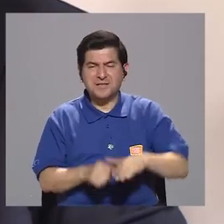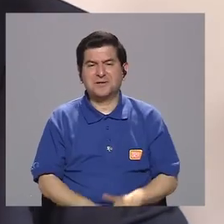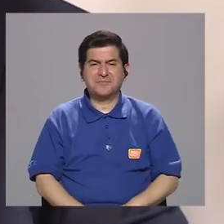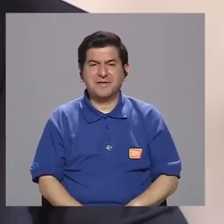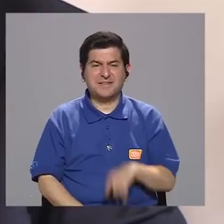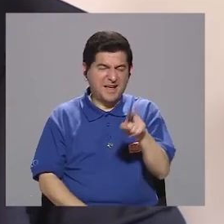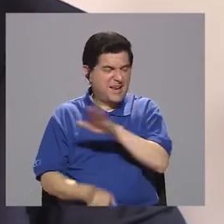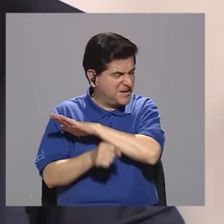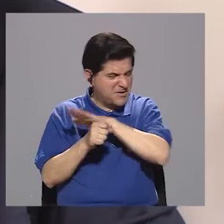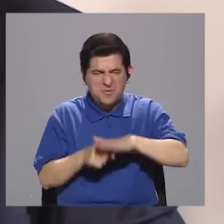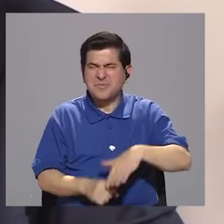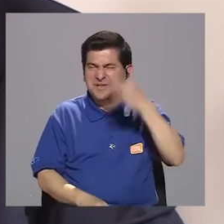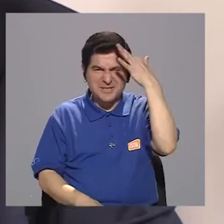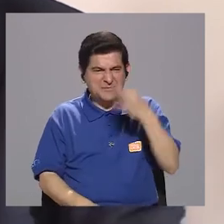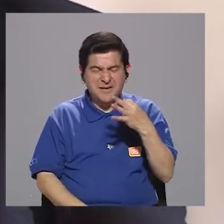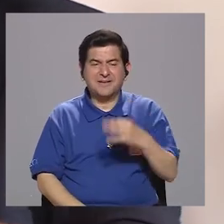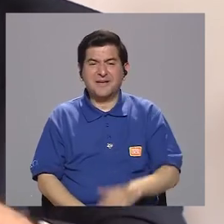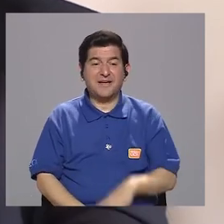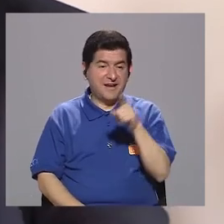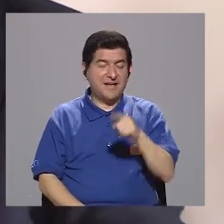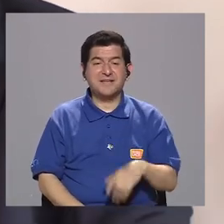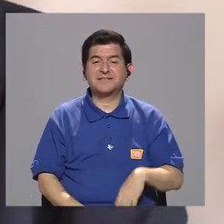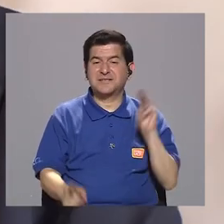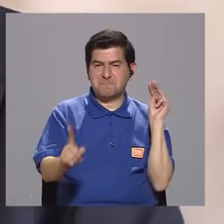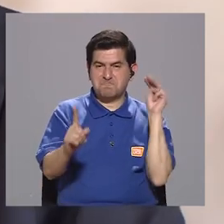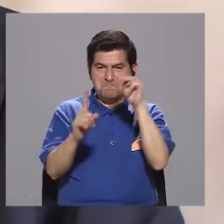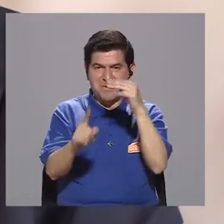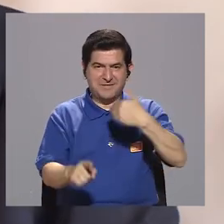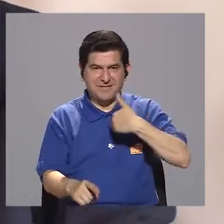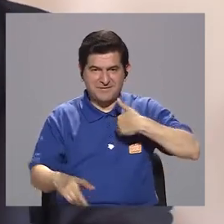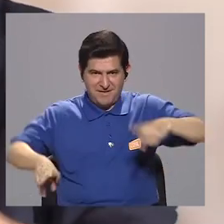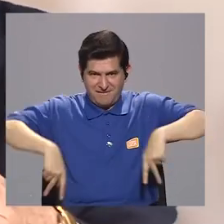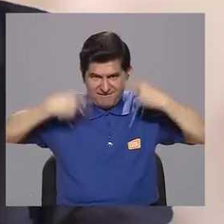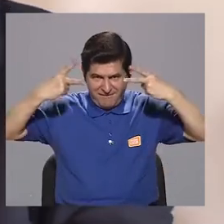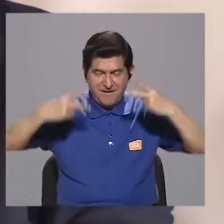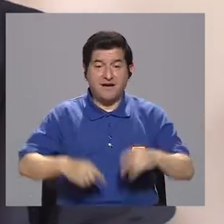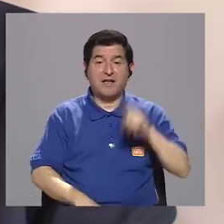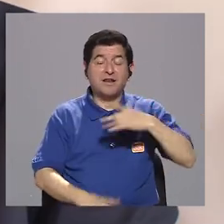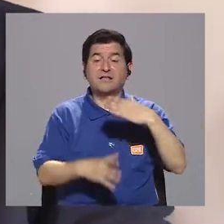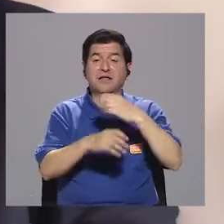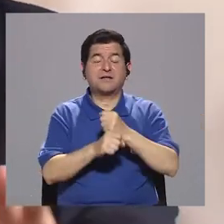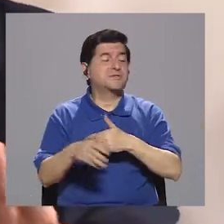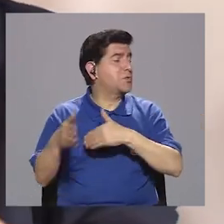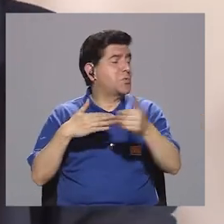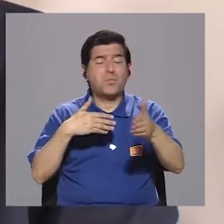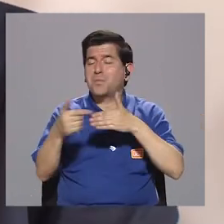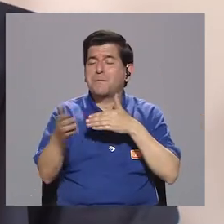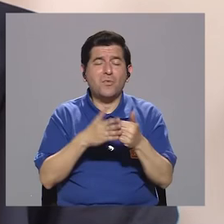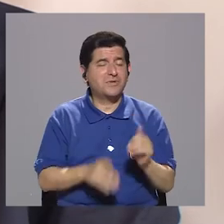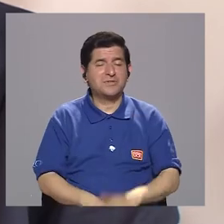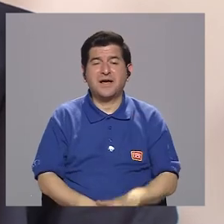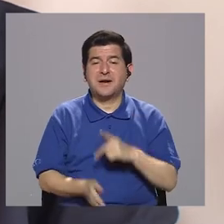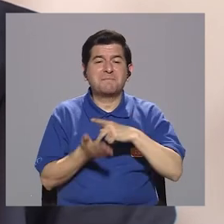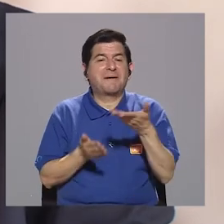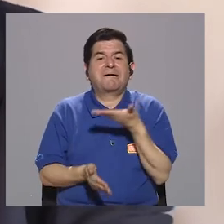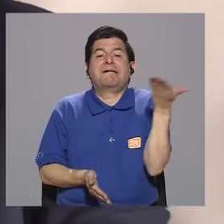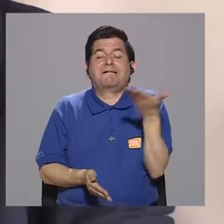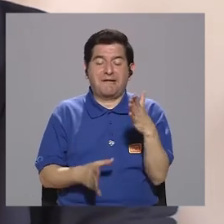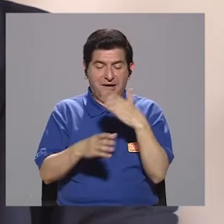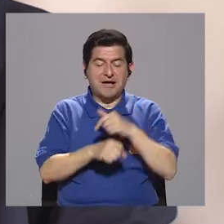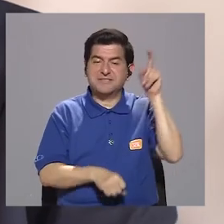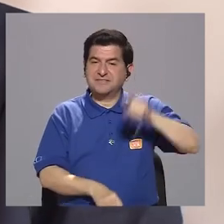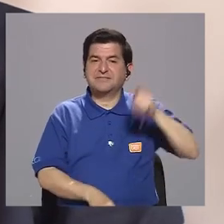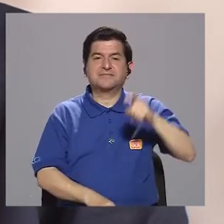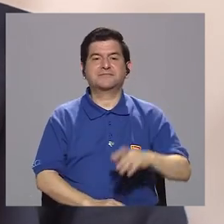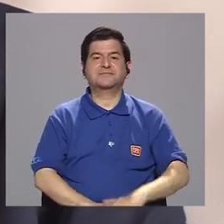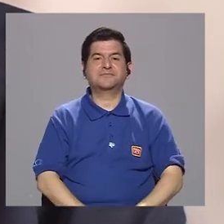está absolutamente convencido de que esa era su misión y por lo tanto tenía que hacerlo. No importa el precio que hubiera que pagar, había que hacerlo y lo